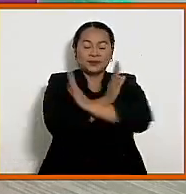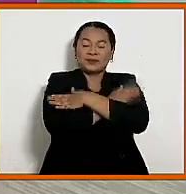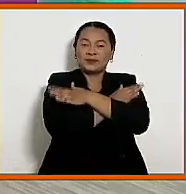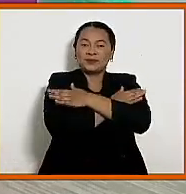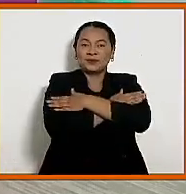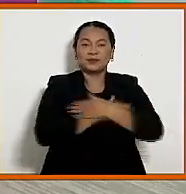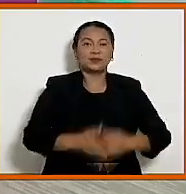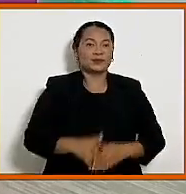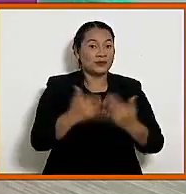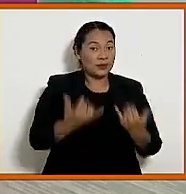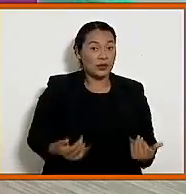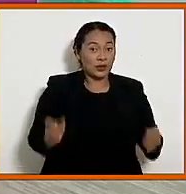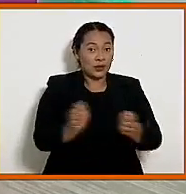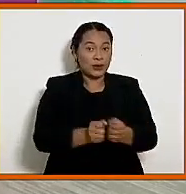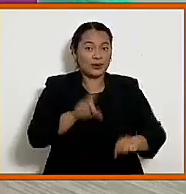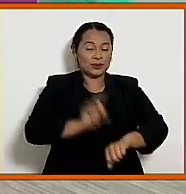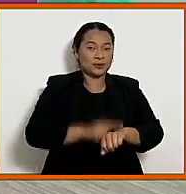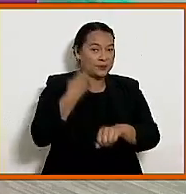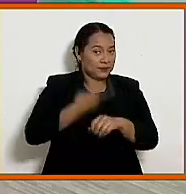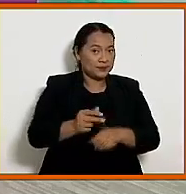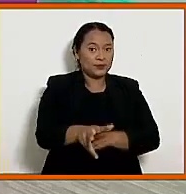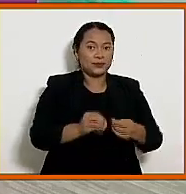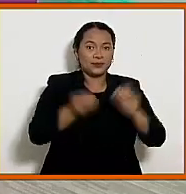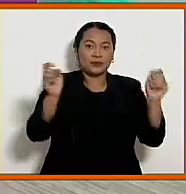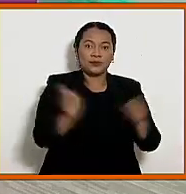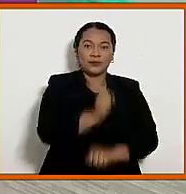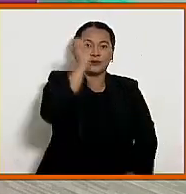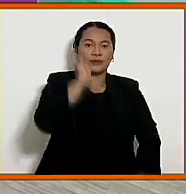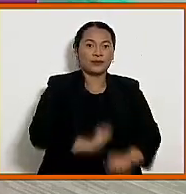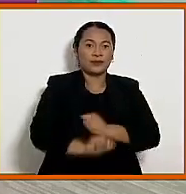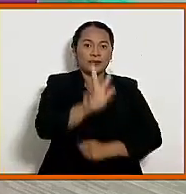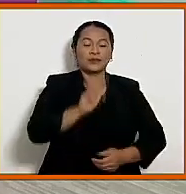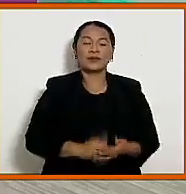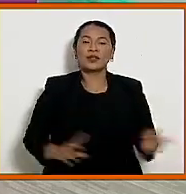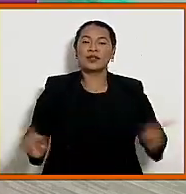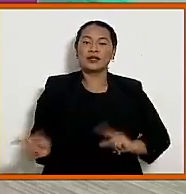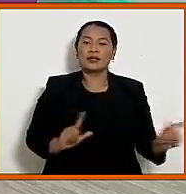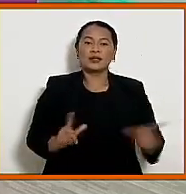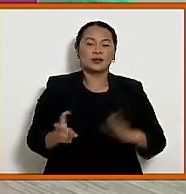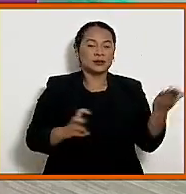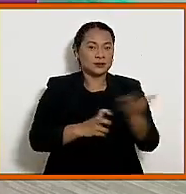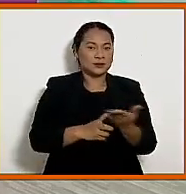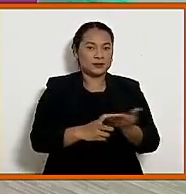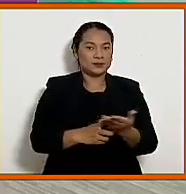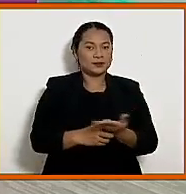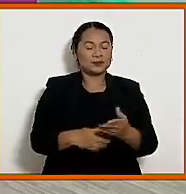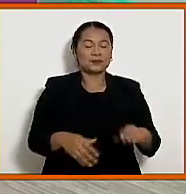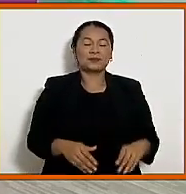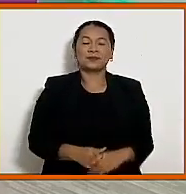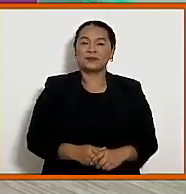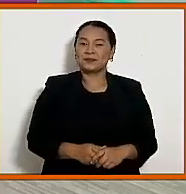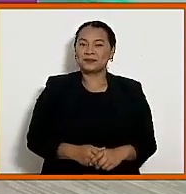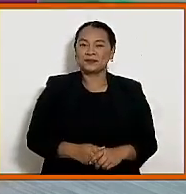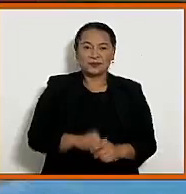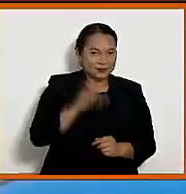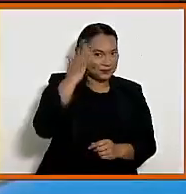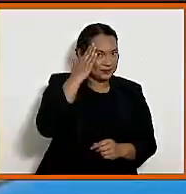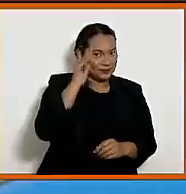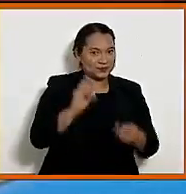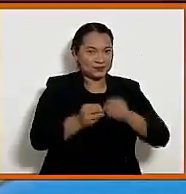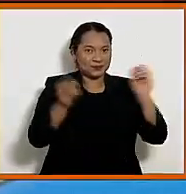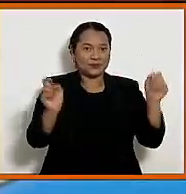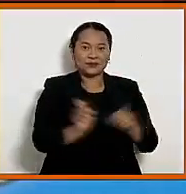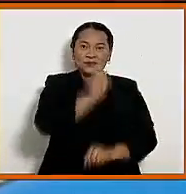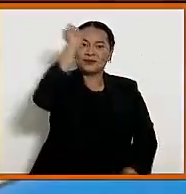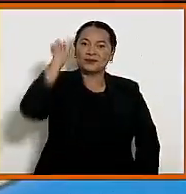Ahora acompáñame a conocer los tres números ganadores junto a Pega 3. Espero tengas tu boleto naranja en mano. Tu primer número ganador